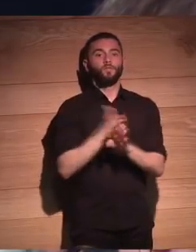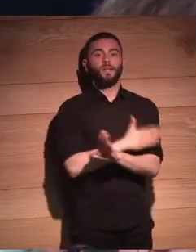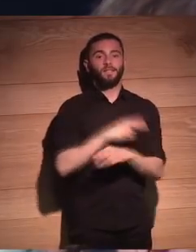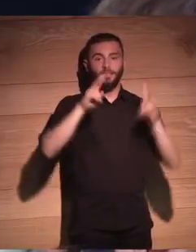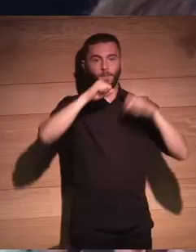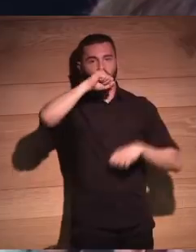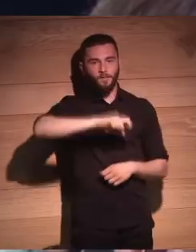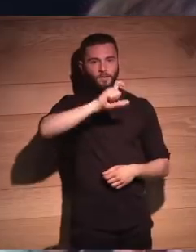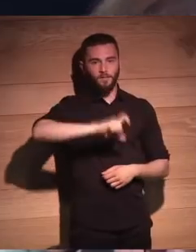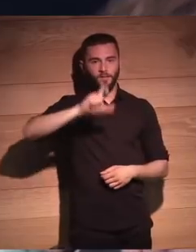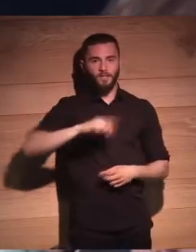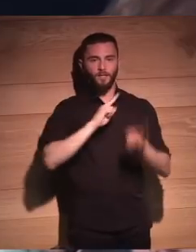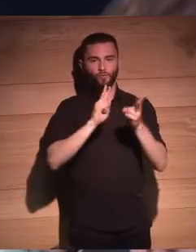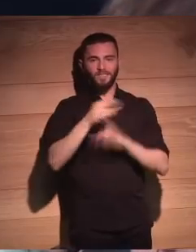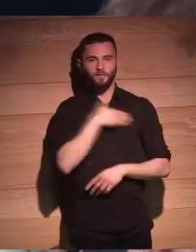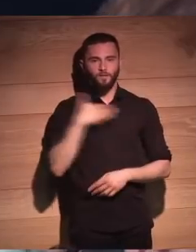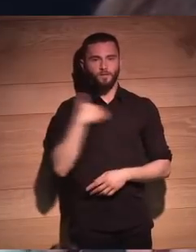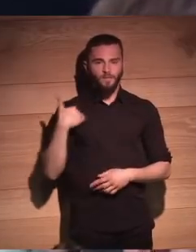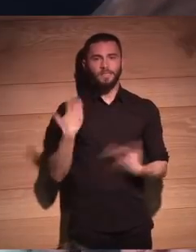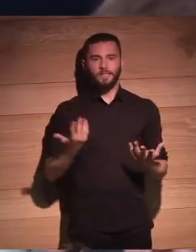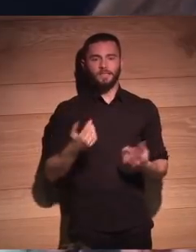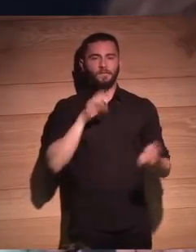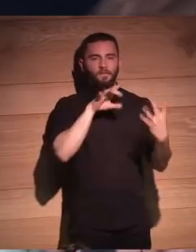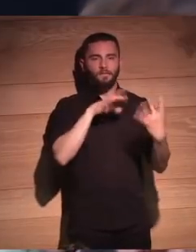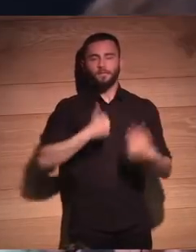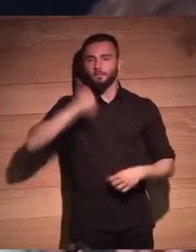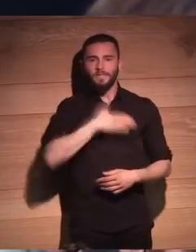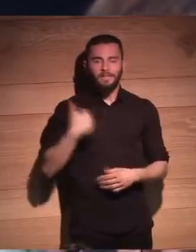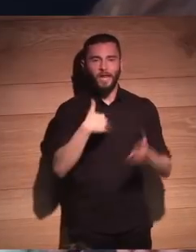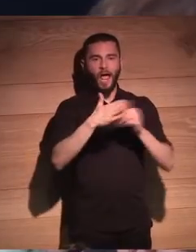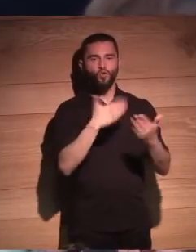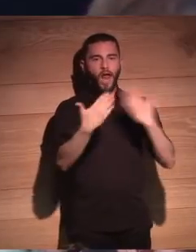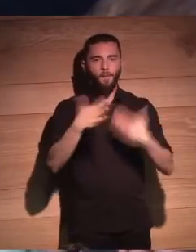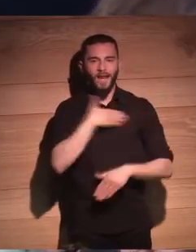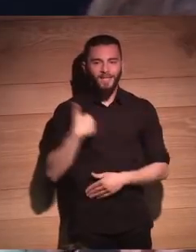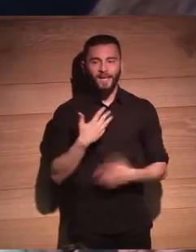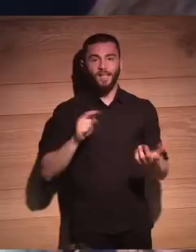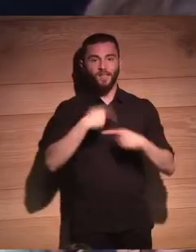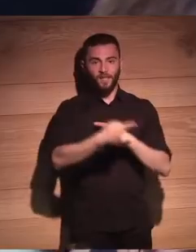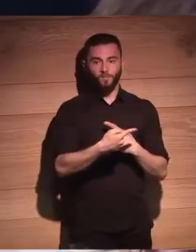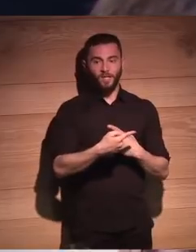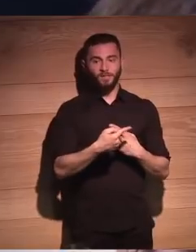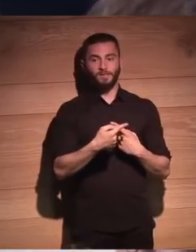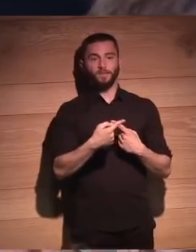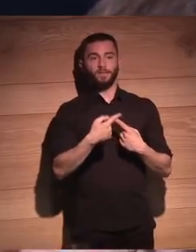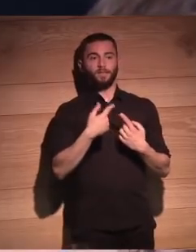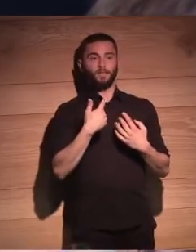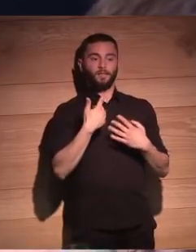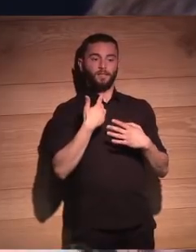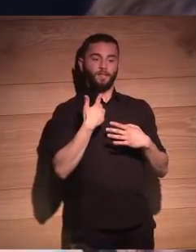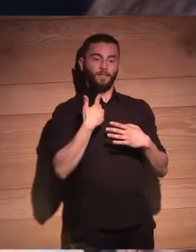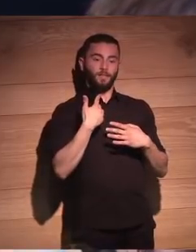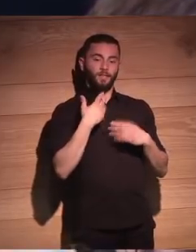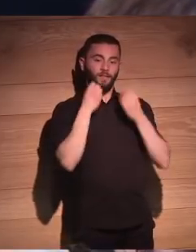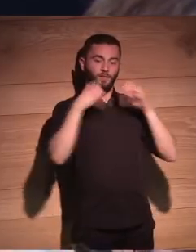que los fans quieren más respuestas, quieren más feedback, quieren hablar con el autor y luego influyen en lo que ocurre